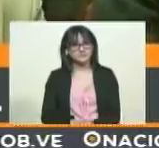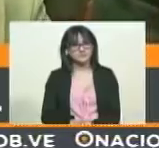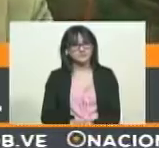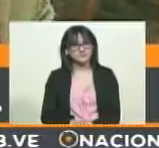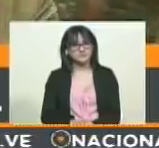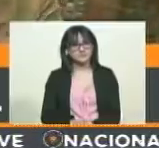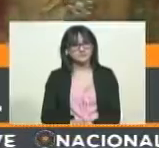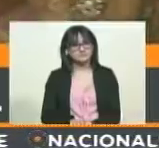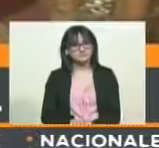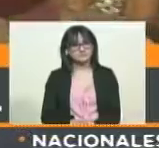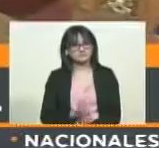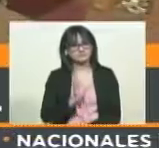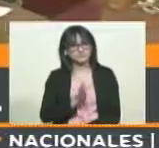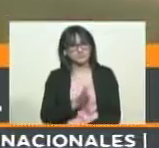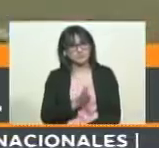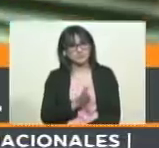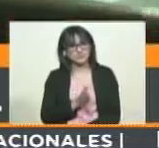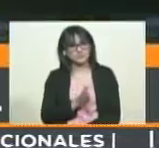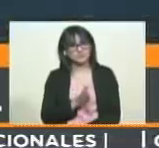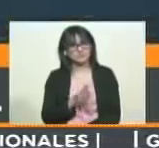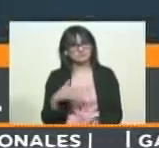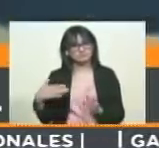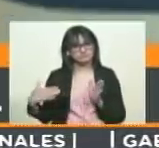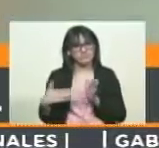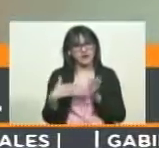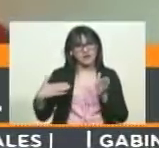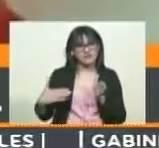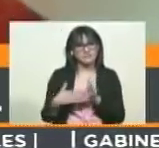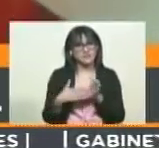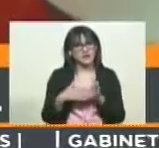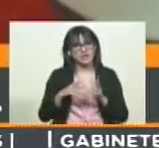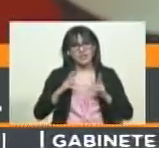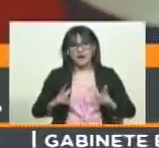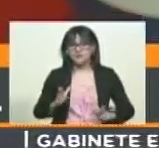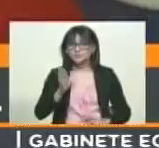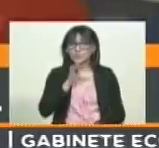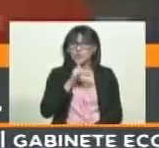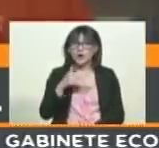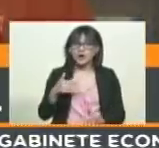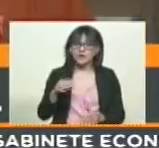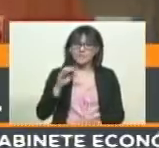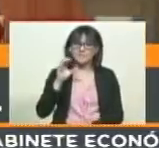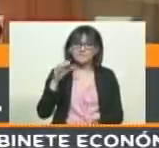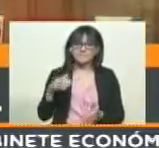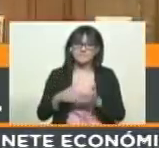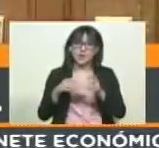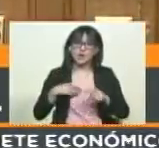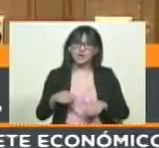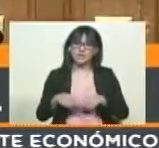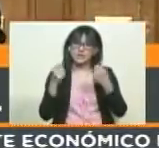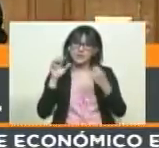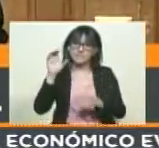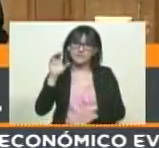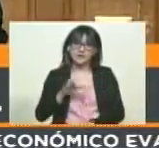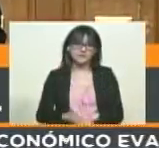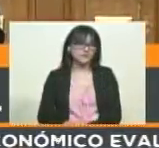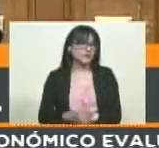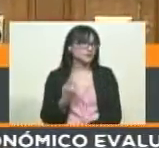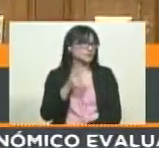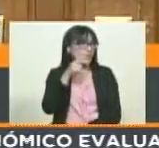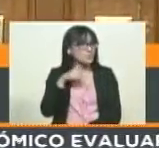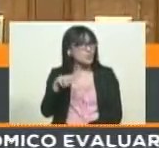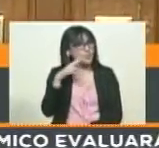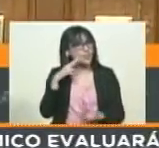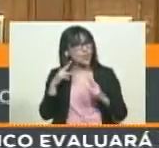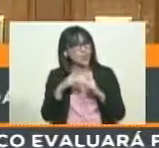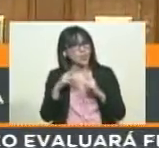Su firmeza contra quienes ofenden y atacan sin descanso a la patria. Solo un pueblo que conozca bien el